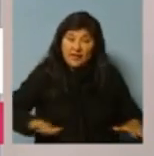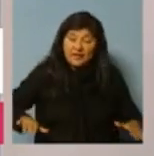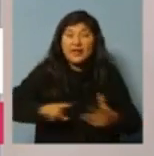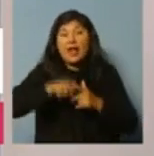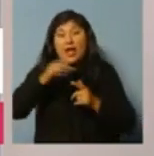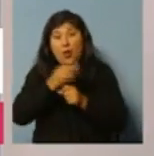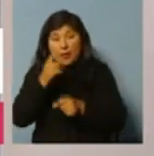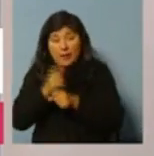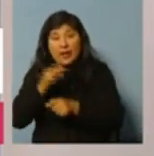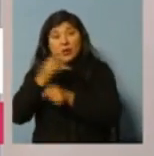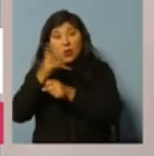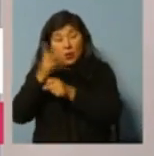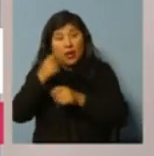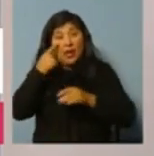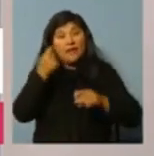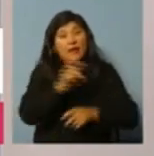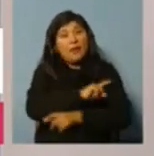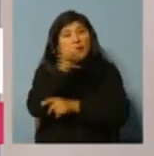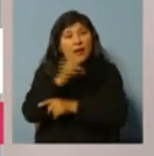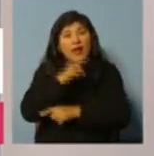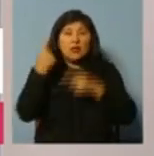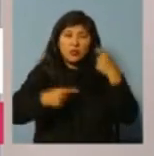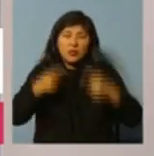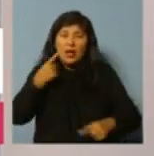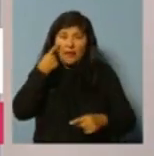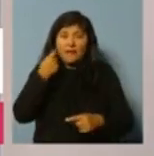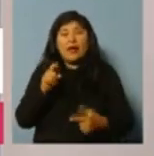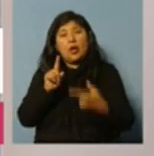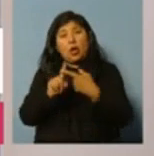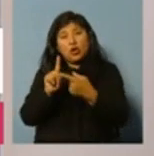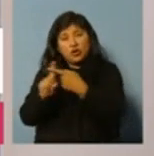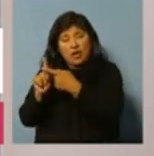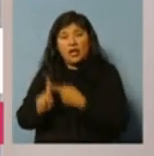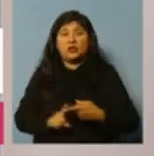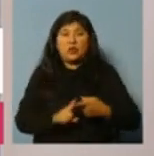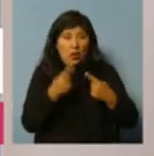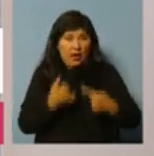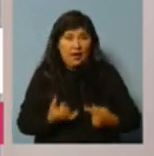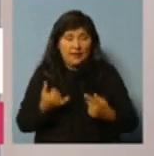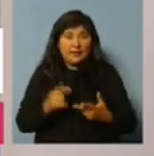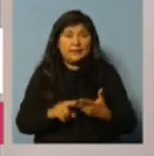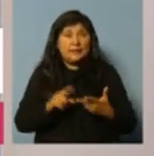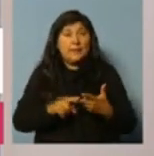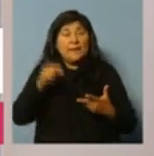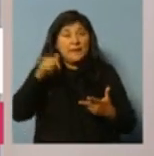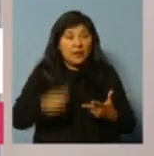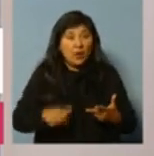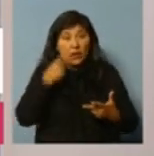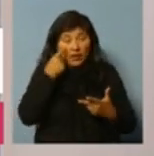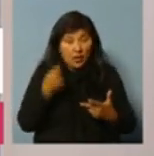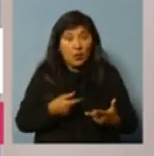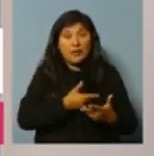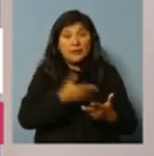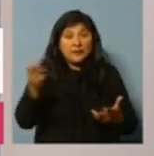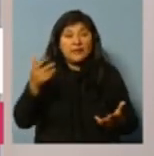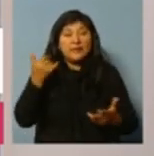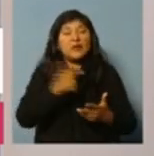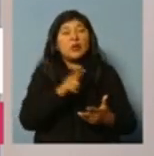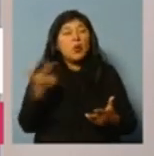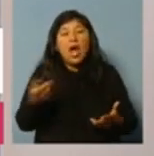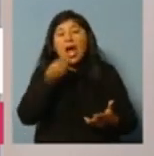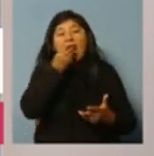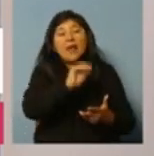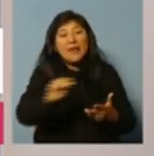y el secundario donde hay un contacto inmediatez con los jóvenes y hoy están marcando que no hay una